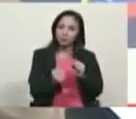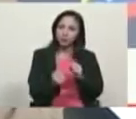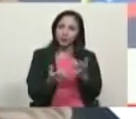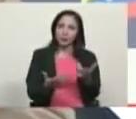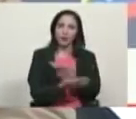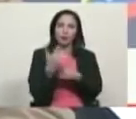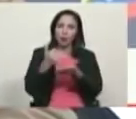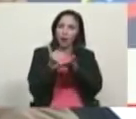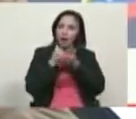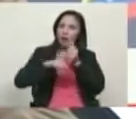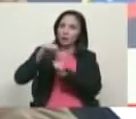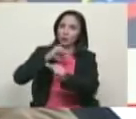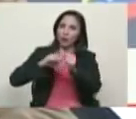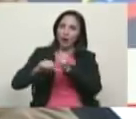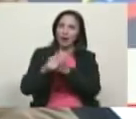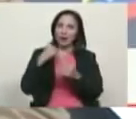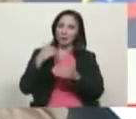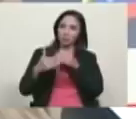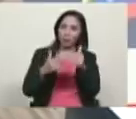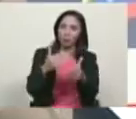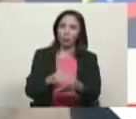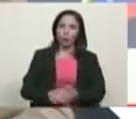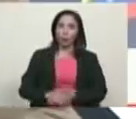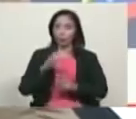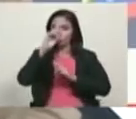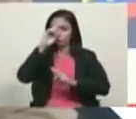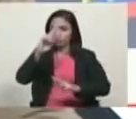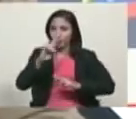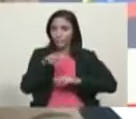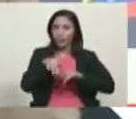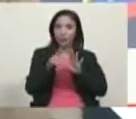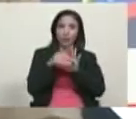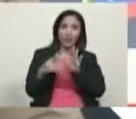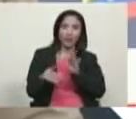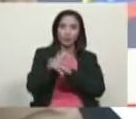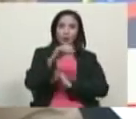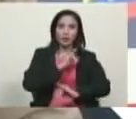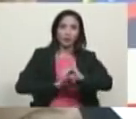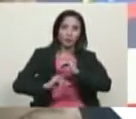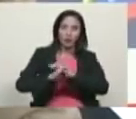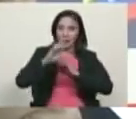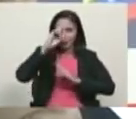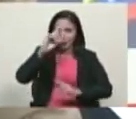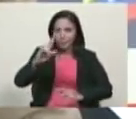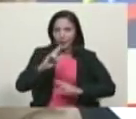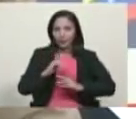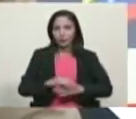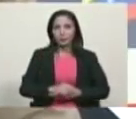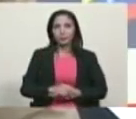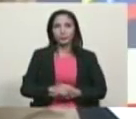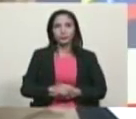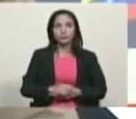de ayudar a Venezuela, del respeto al derecho internacional.